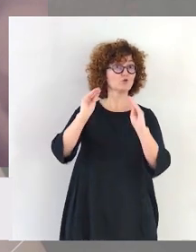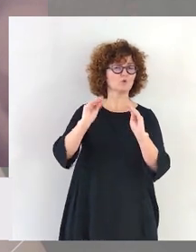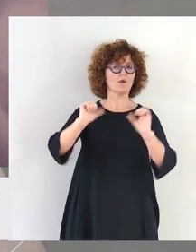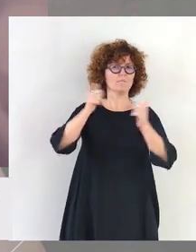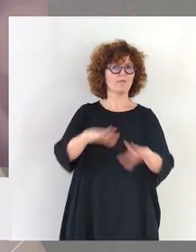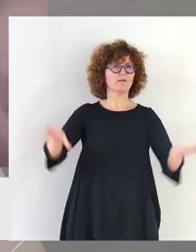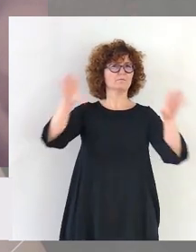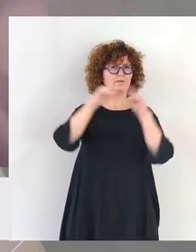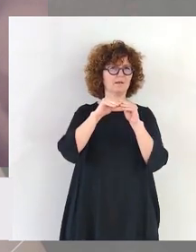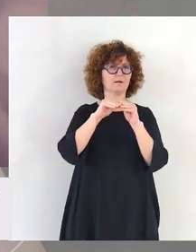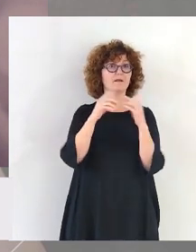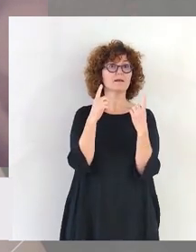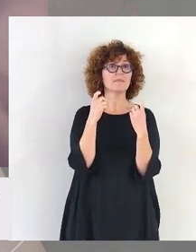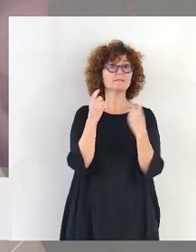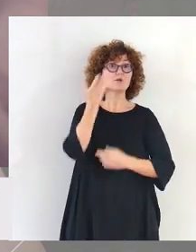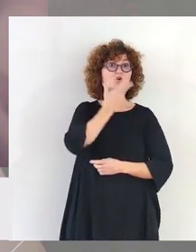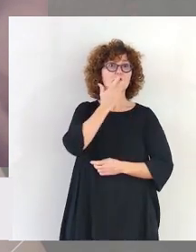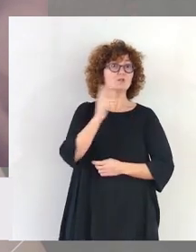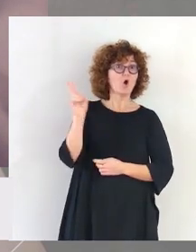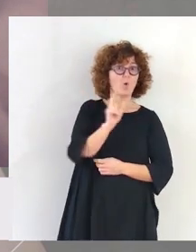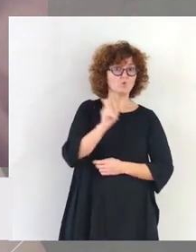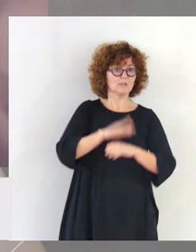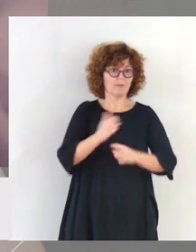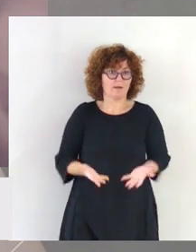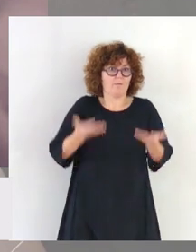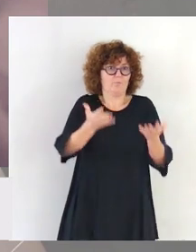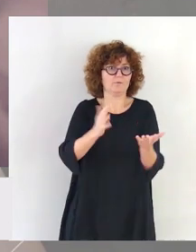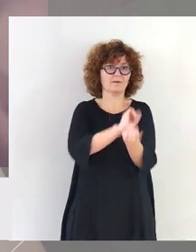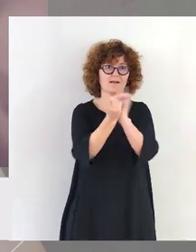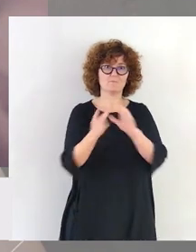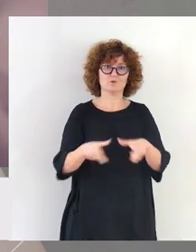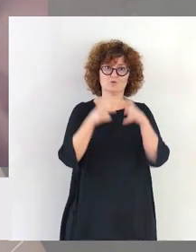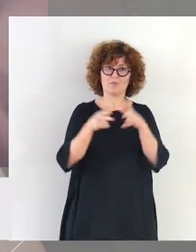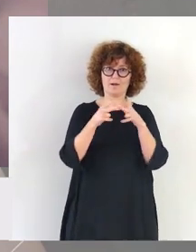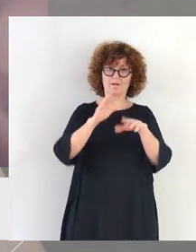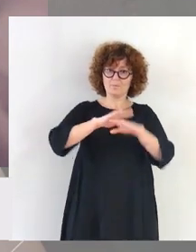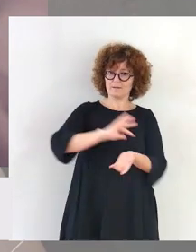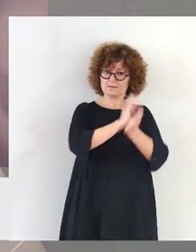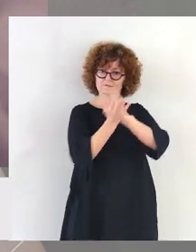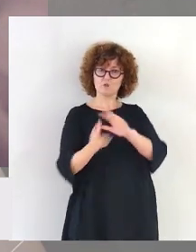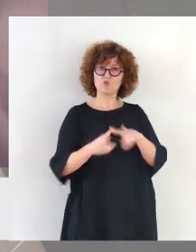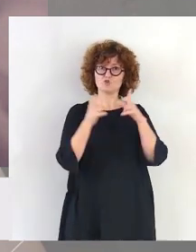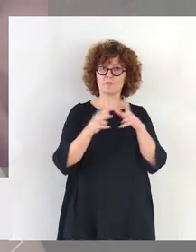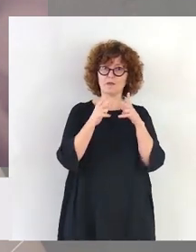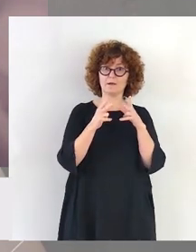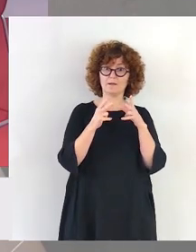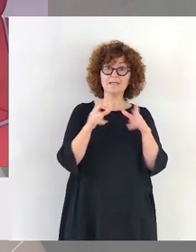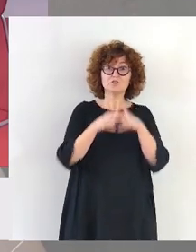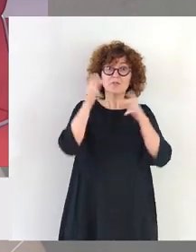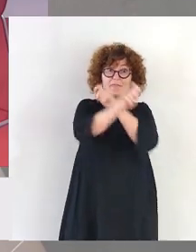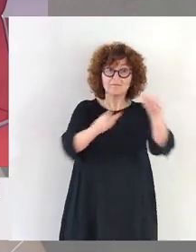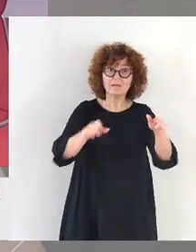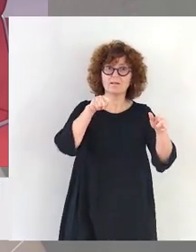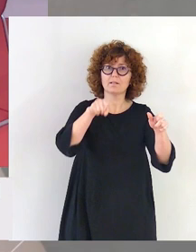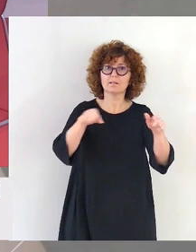que necesitamos un conocimiento Útil para el cambio social HM Útil para la transformación social y en la sociedad civil está viendo